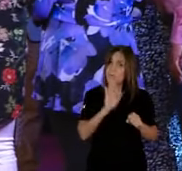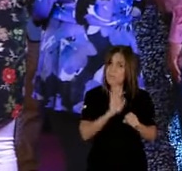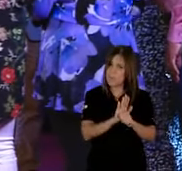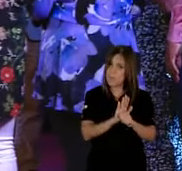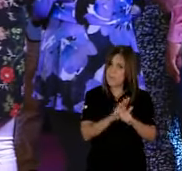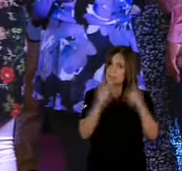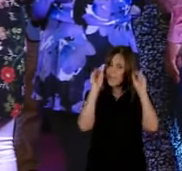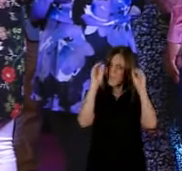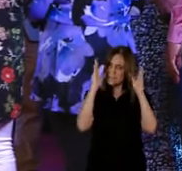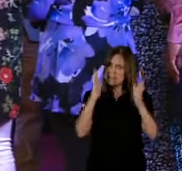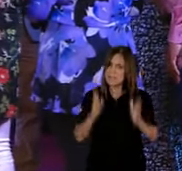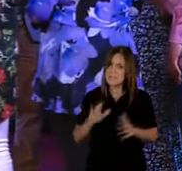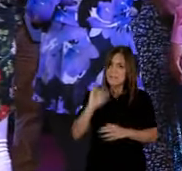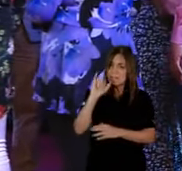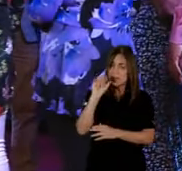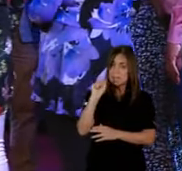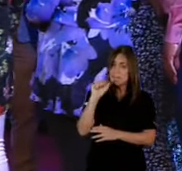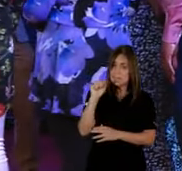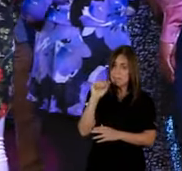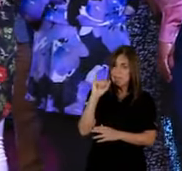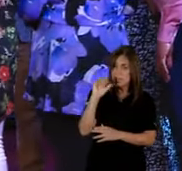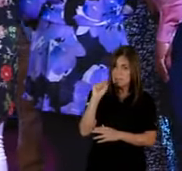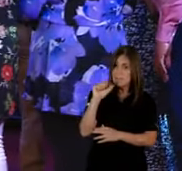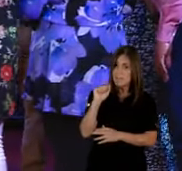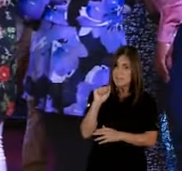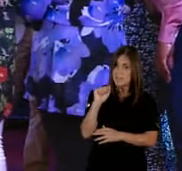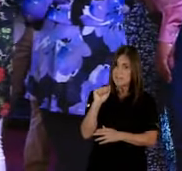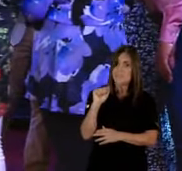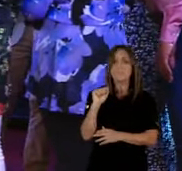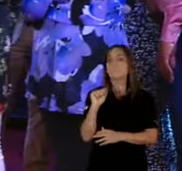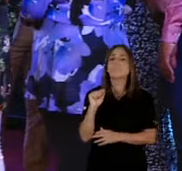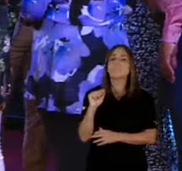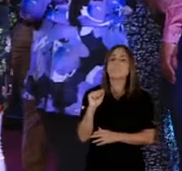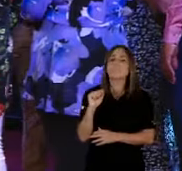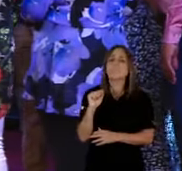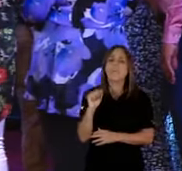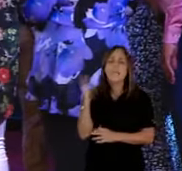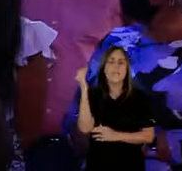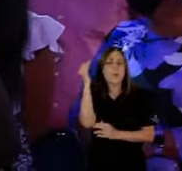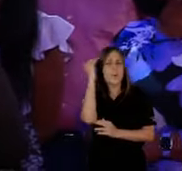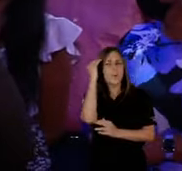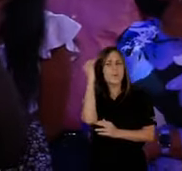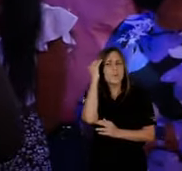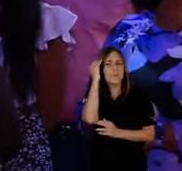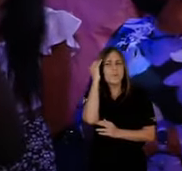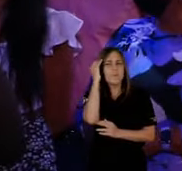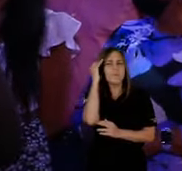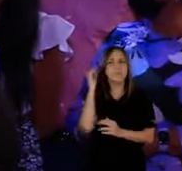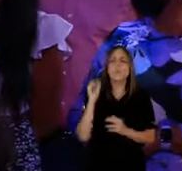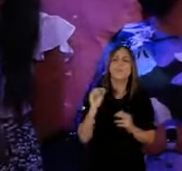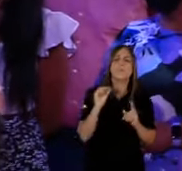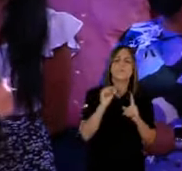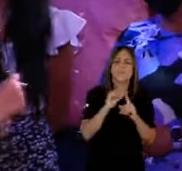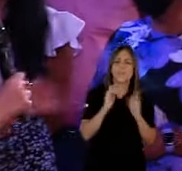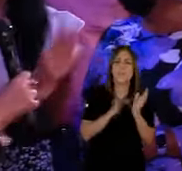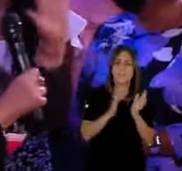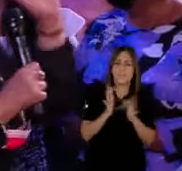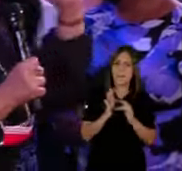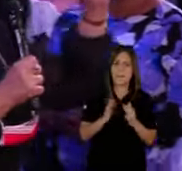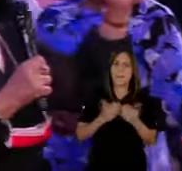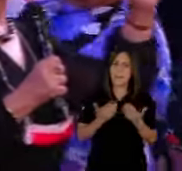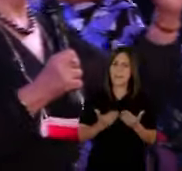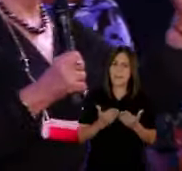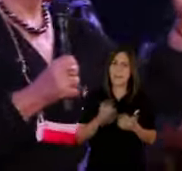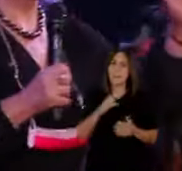Isaías en el temor y conocimiento de la palabra y dedicarte tú misma al Señor? Amén. Extienda